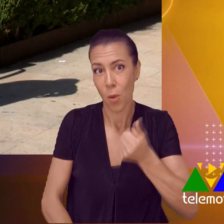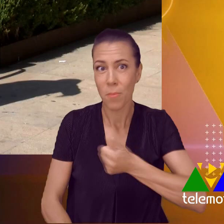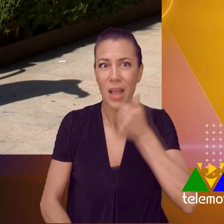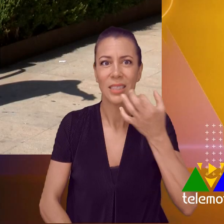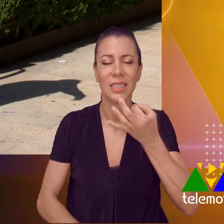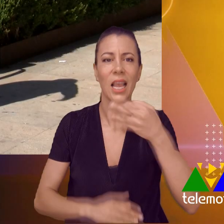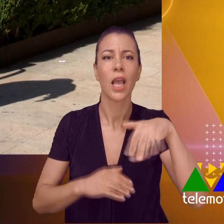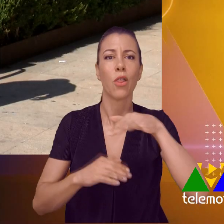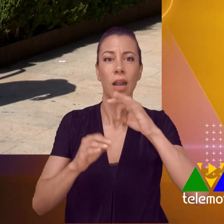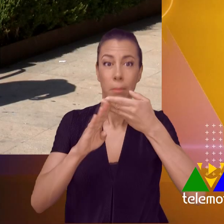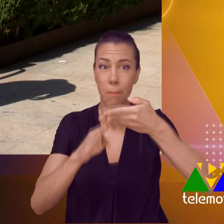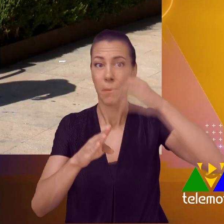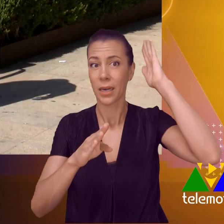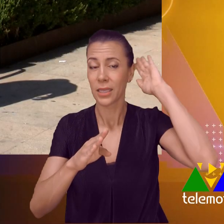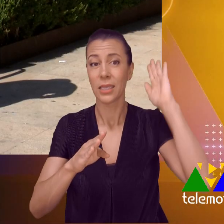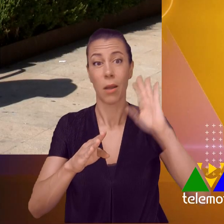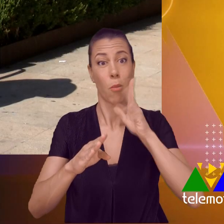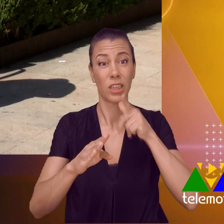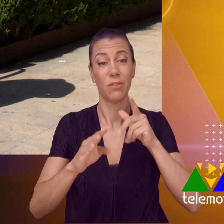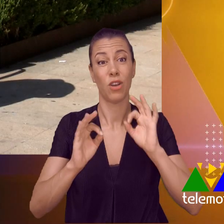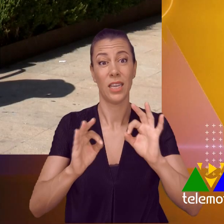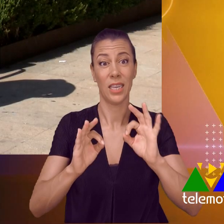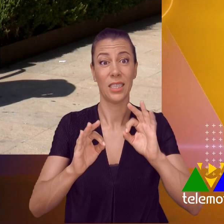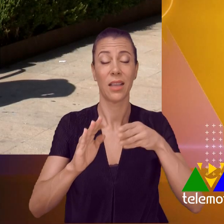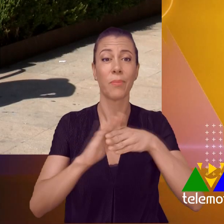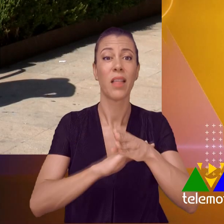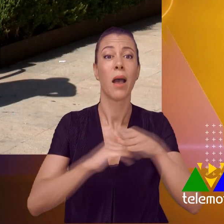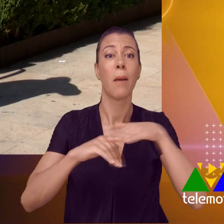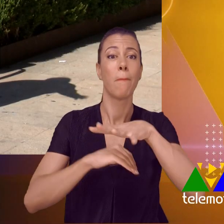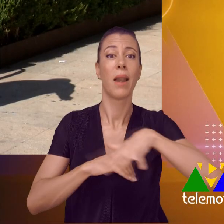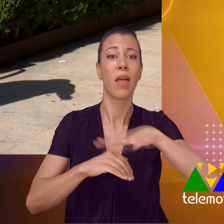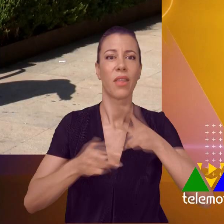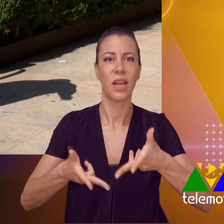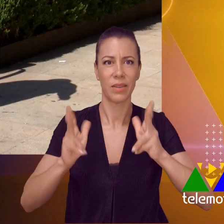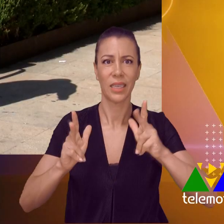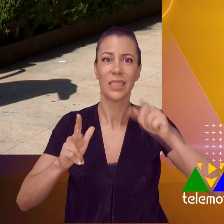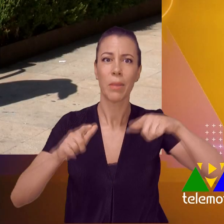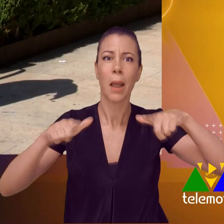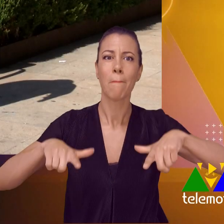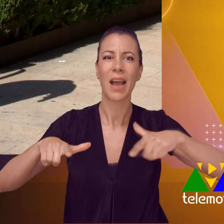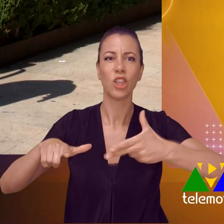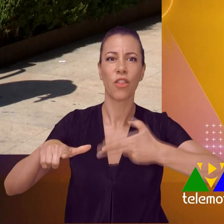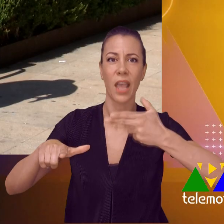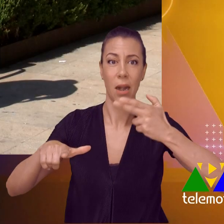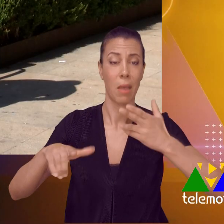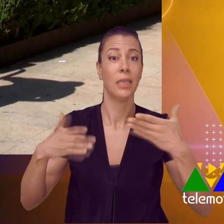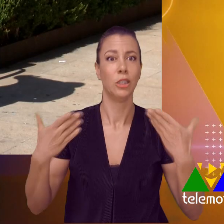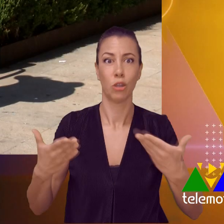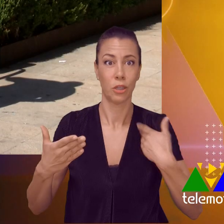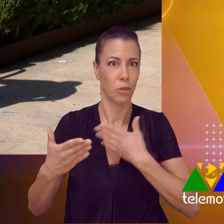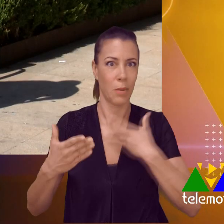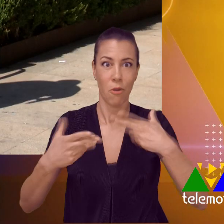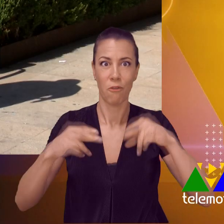parte trasera, la que da a la Plaza de la Libertad y al patio de armas para completar todo nuestro recorrido. Finalizaremos